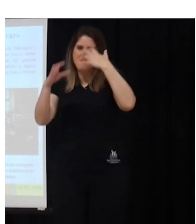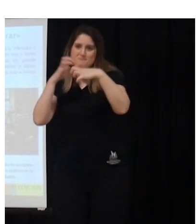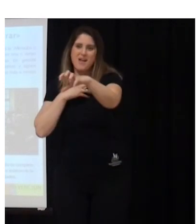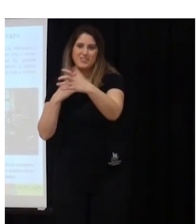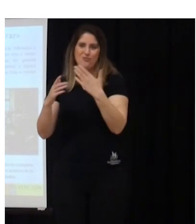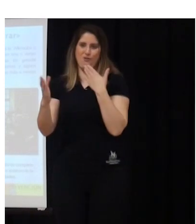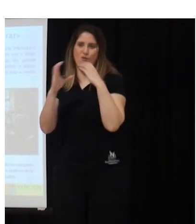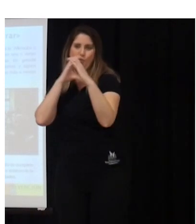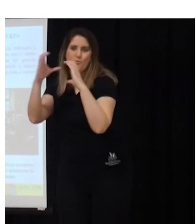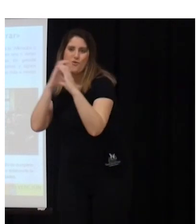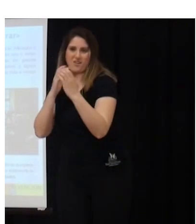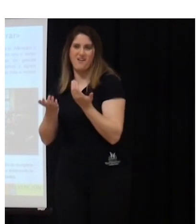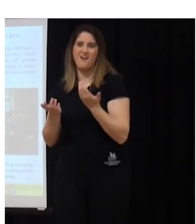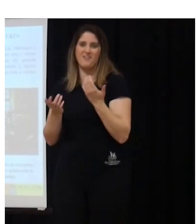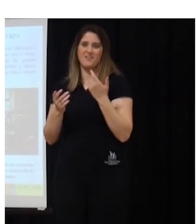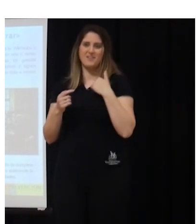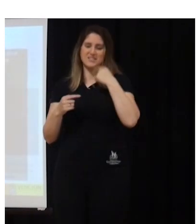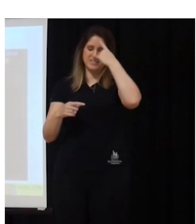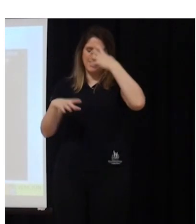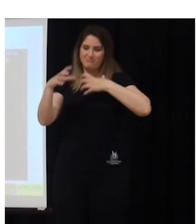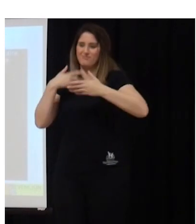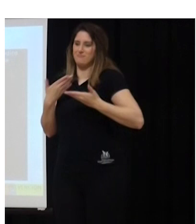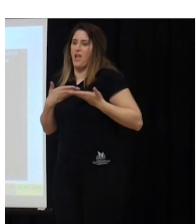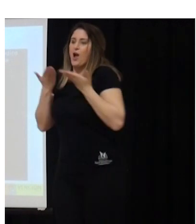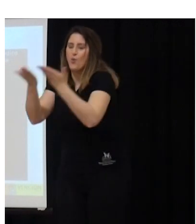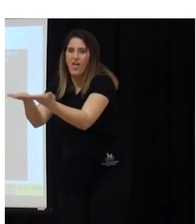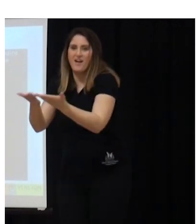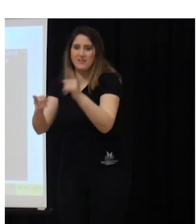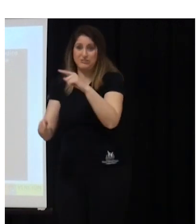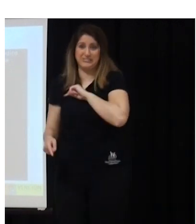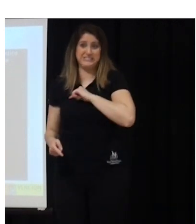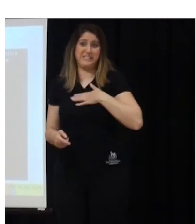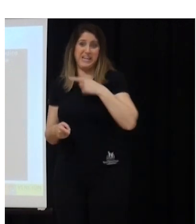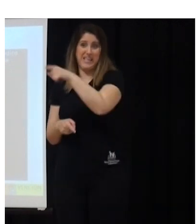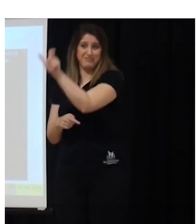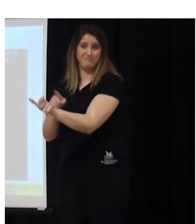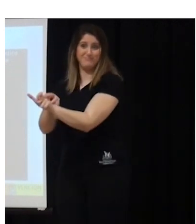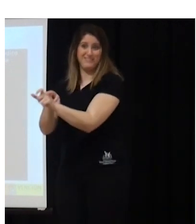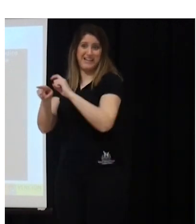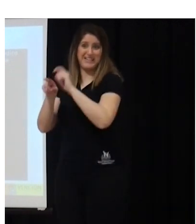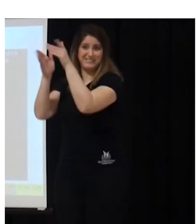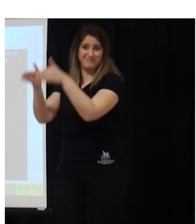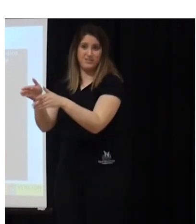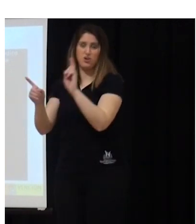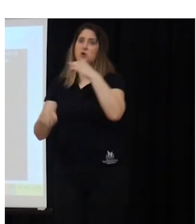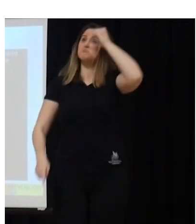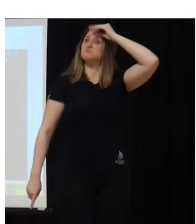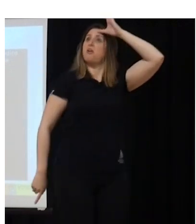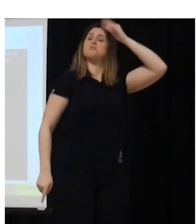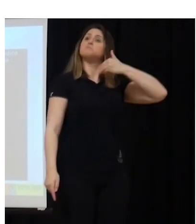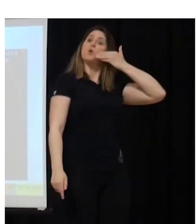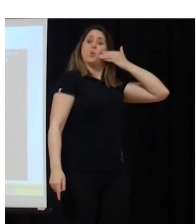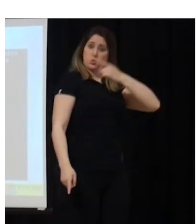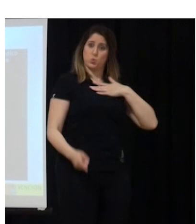comunicar, que se sepa poner al otro lado de la mesa. Esto quedó reflejado, se ve aquí, pero bueno, en este cuadro